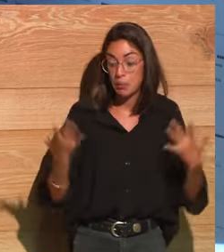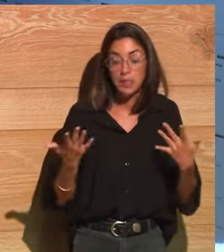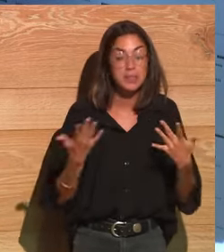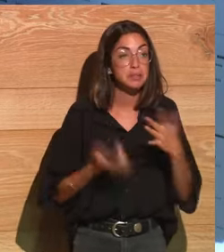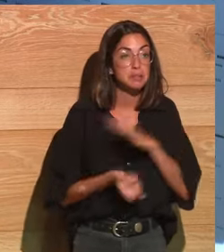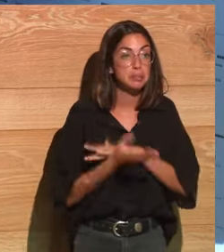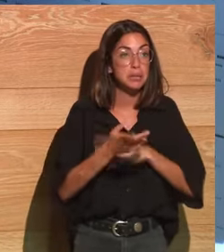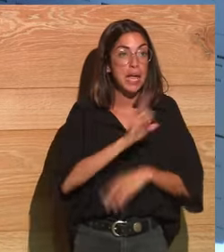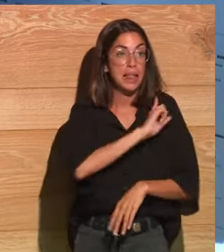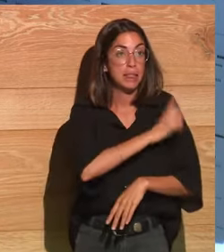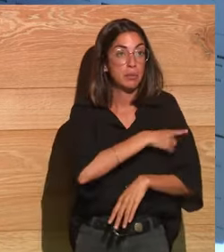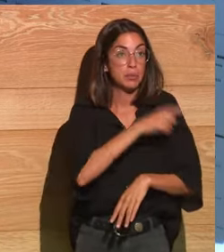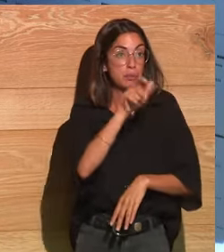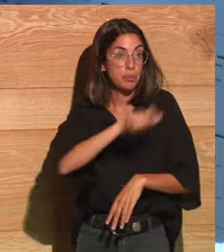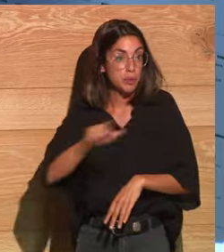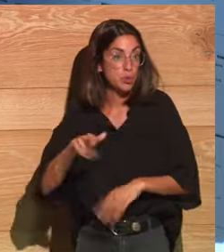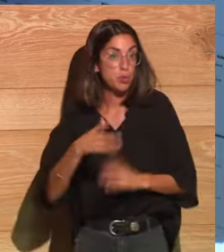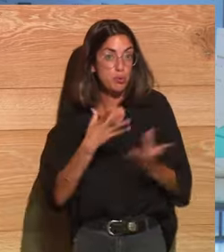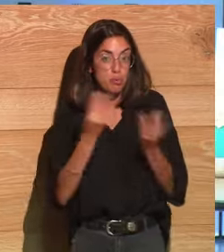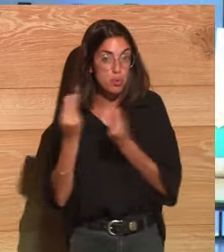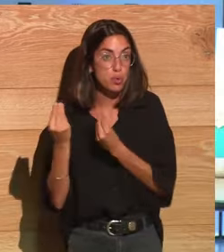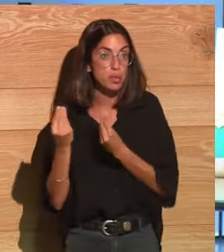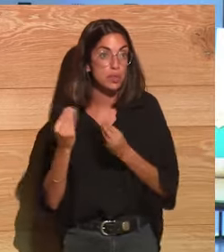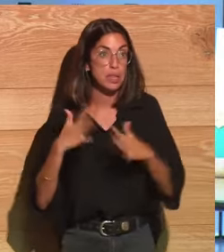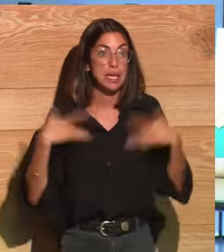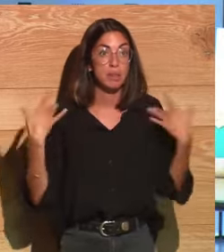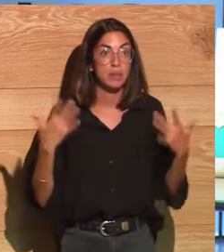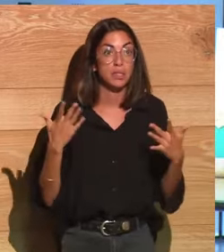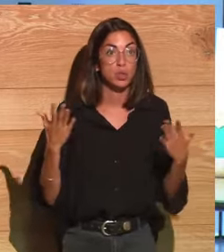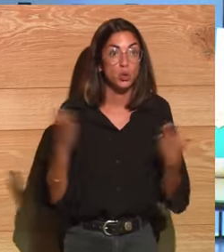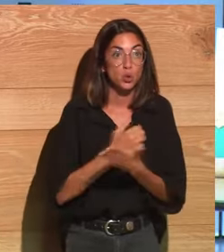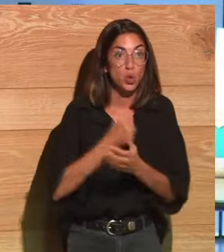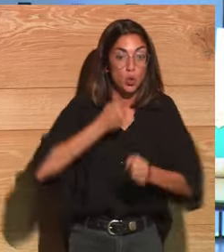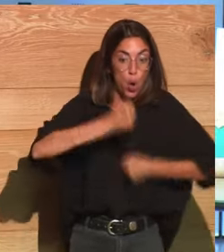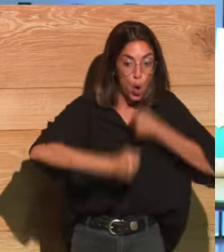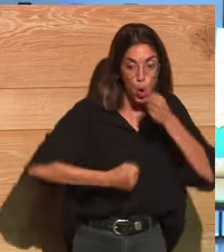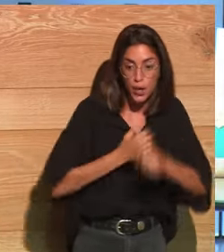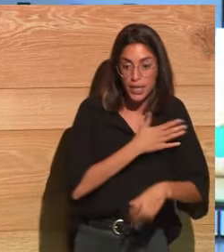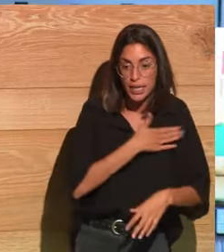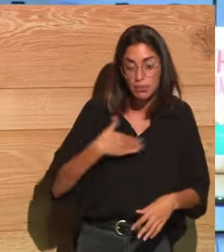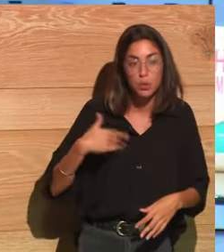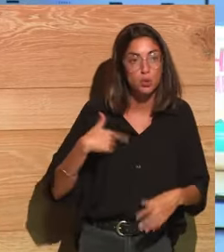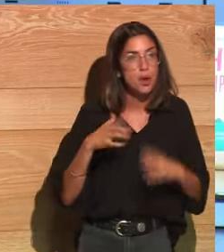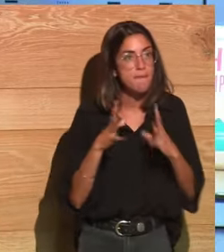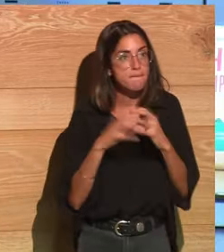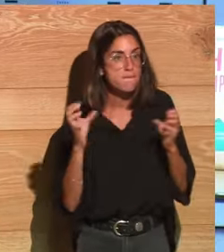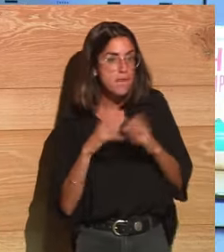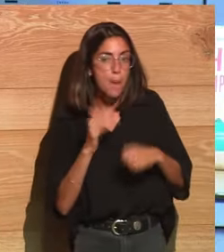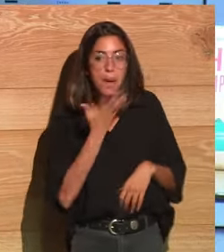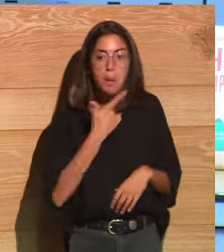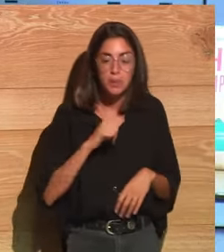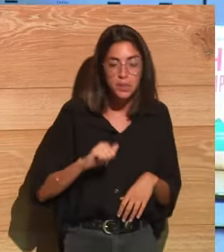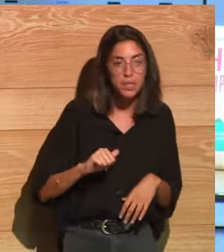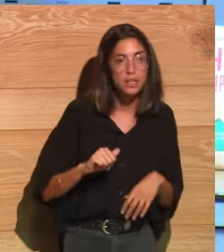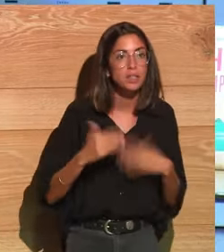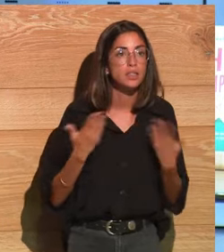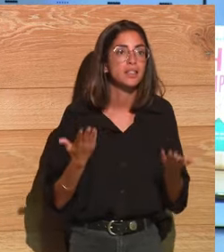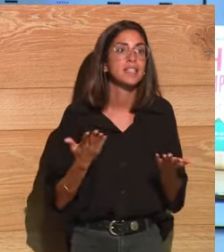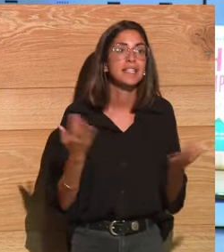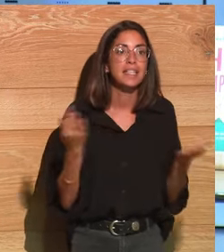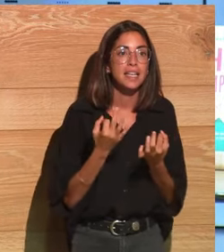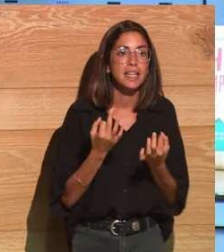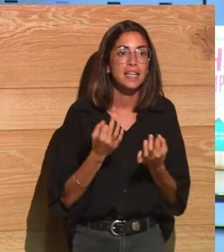bueno. Bueno, no, de repente todos tenemos ganas de salir a correr y todos, no, si me apetece, bueno, yo antes corría, ahora corro. ¿Qué pasa? Bueno, en el